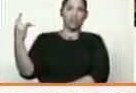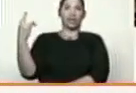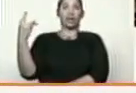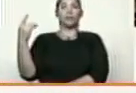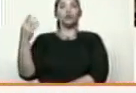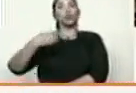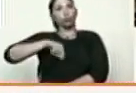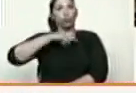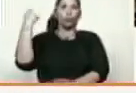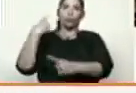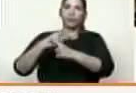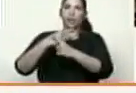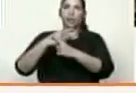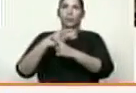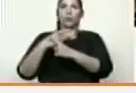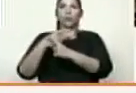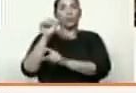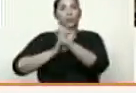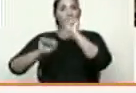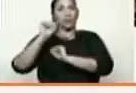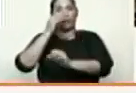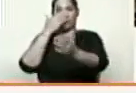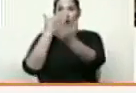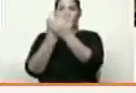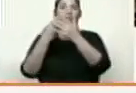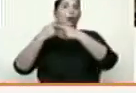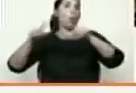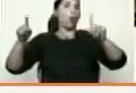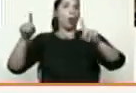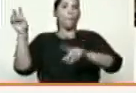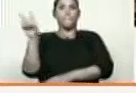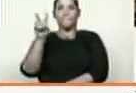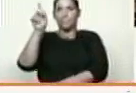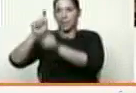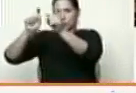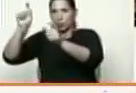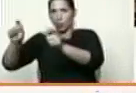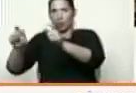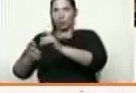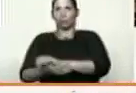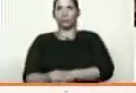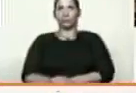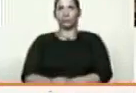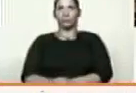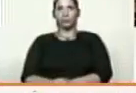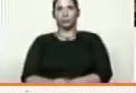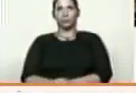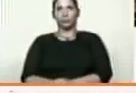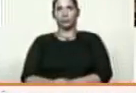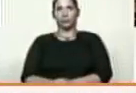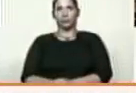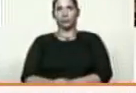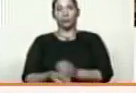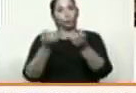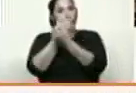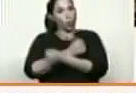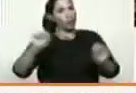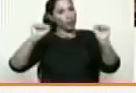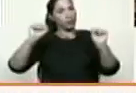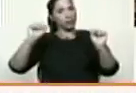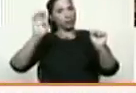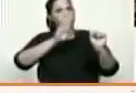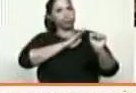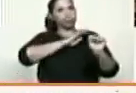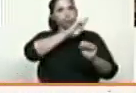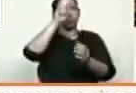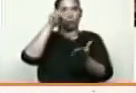defender frente a otros venezolanos, o por lo menos nacidos aquí, que es la soberanía nacional.